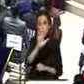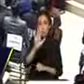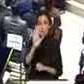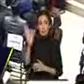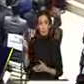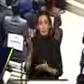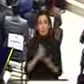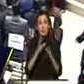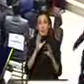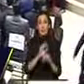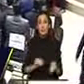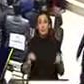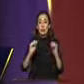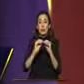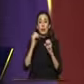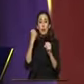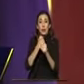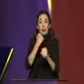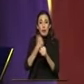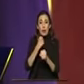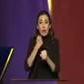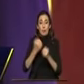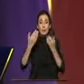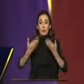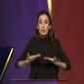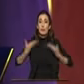Como ustedes y nosotros quienes gobernamos